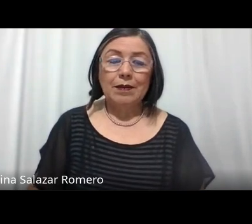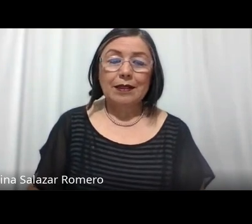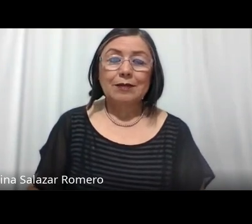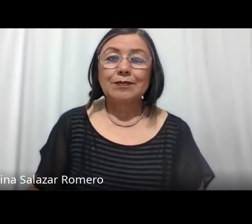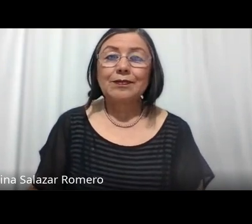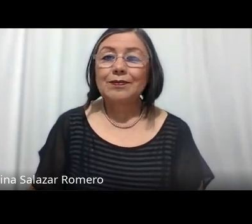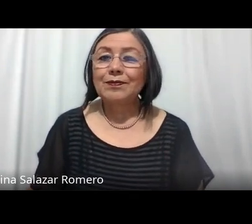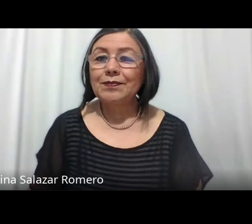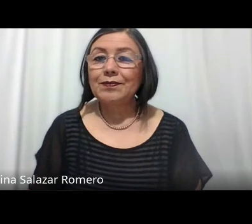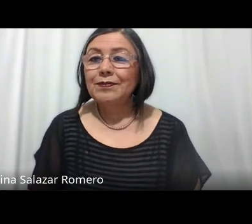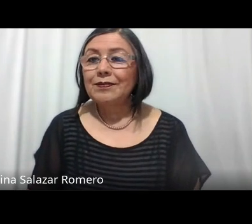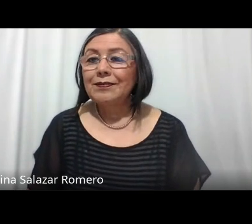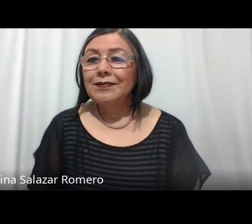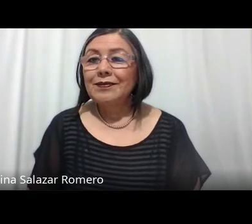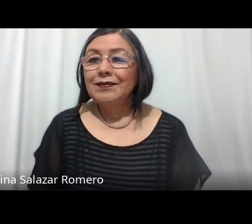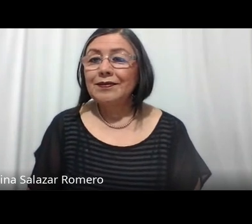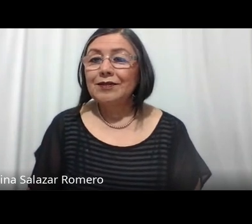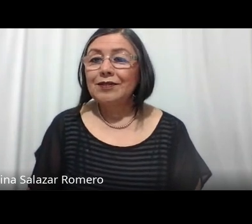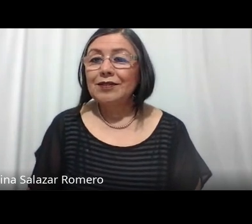A ver.